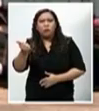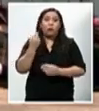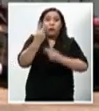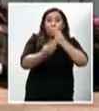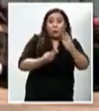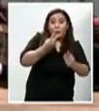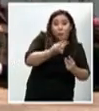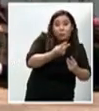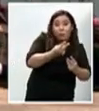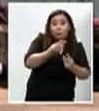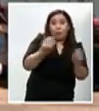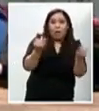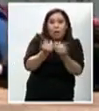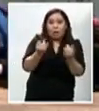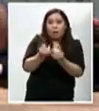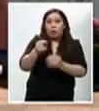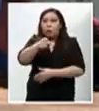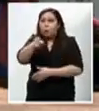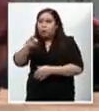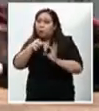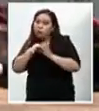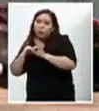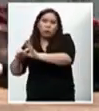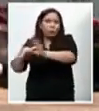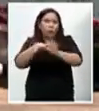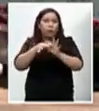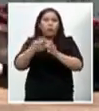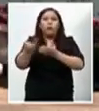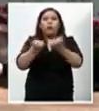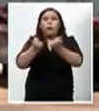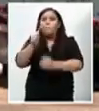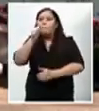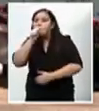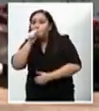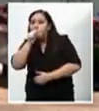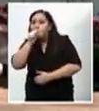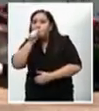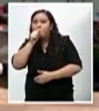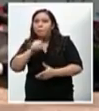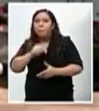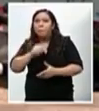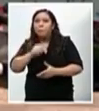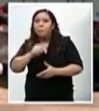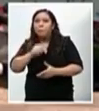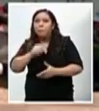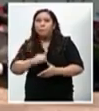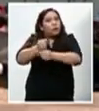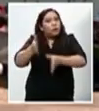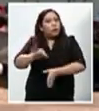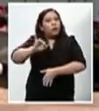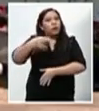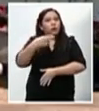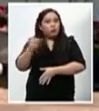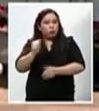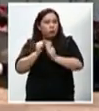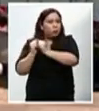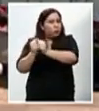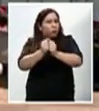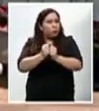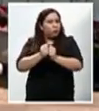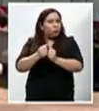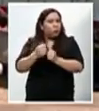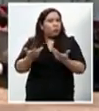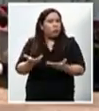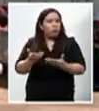turística, uniremos esfuerzos con todo el sector privado, con todo el sector de los trabajadores, seguro social, para ir